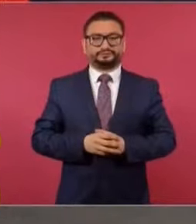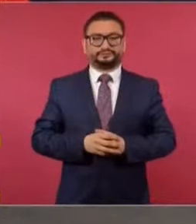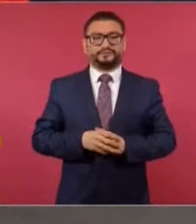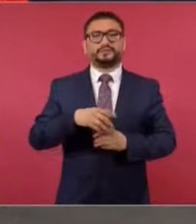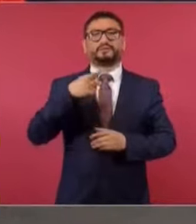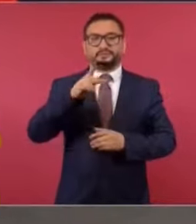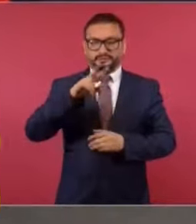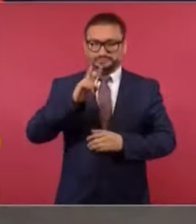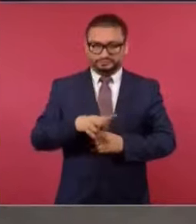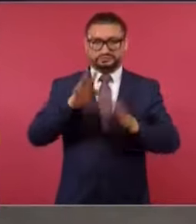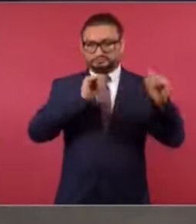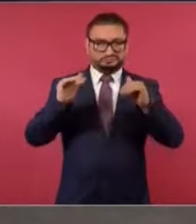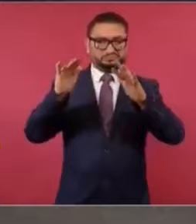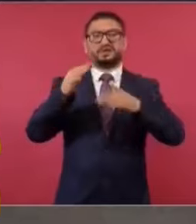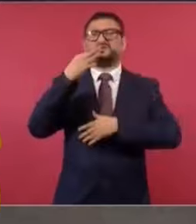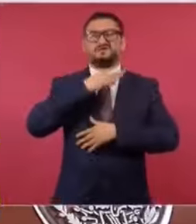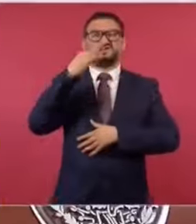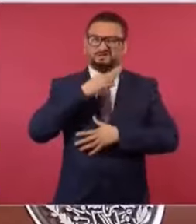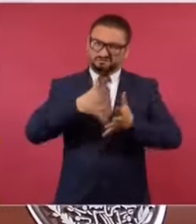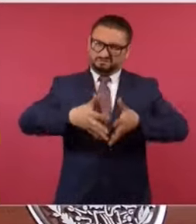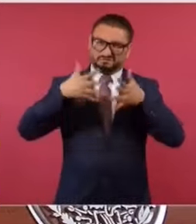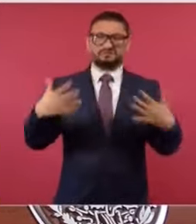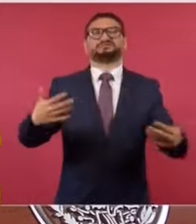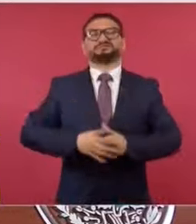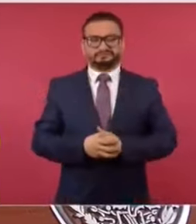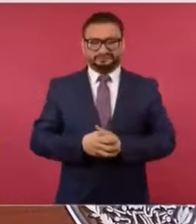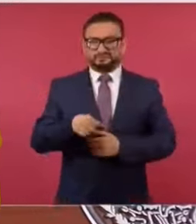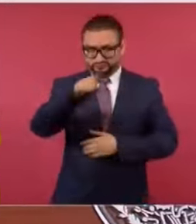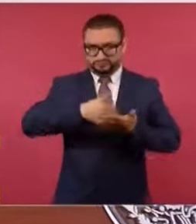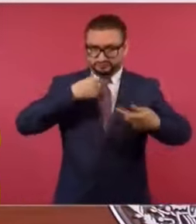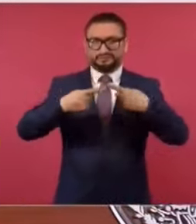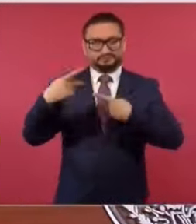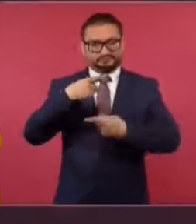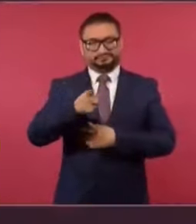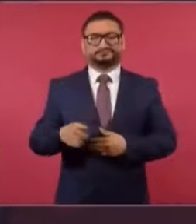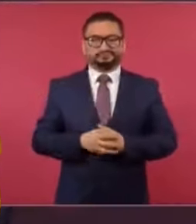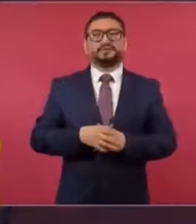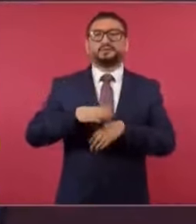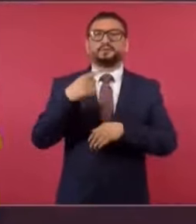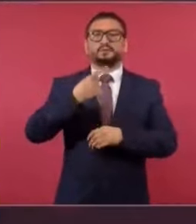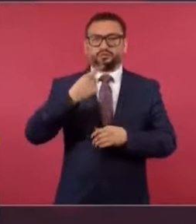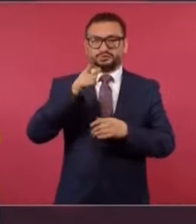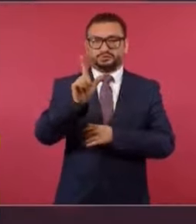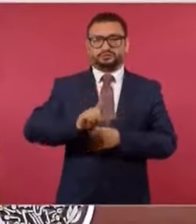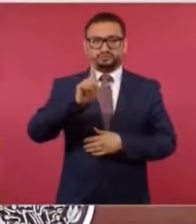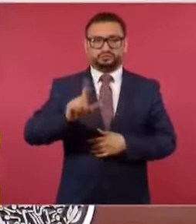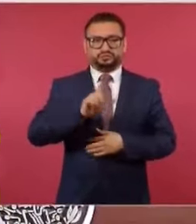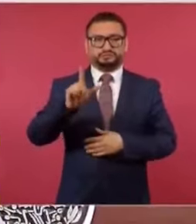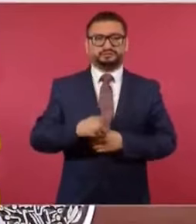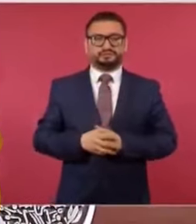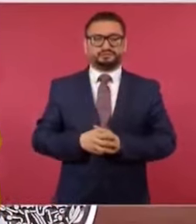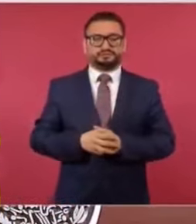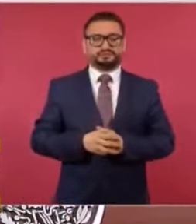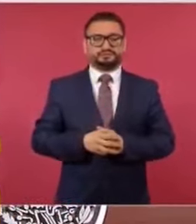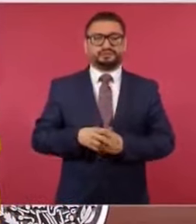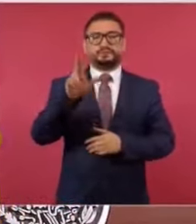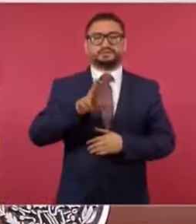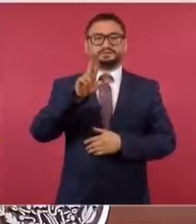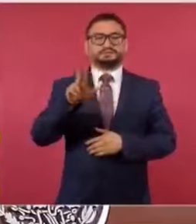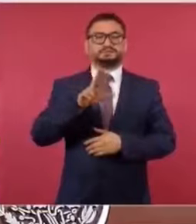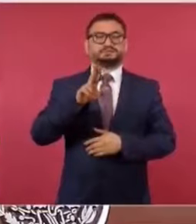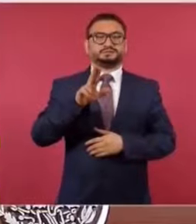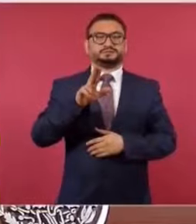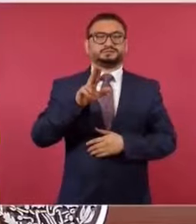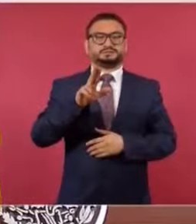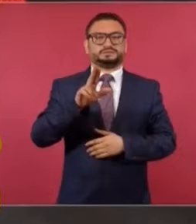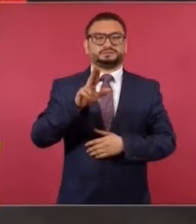Va a ser fiestón. O sea, se va preparando, ¿eh? Porque el lunes, el martes es